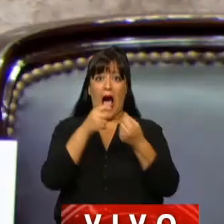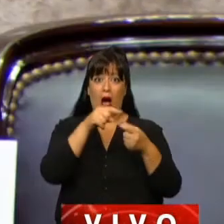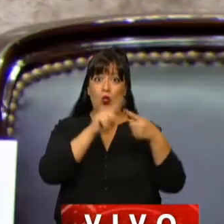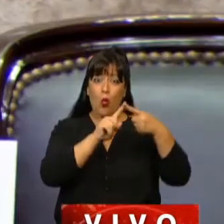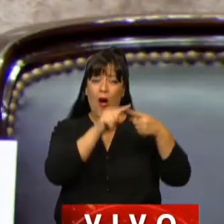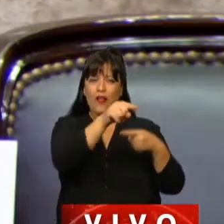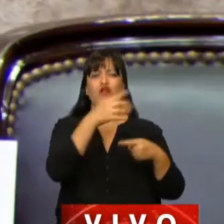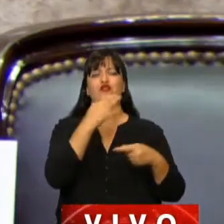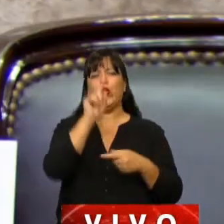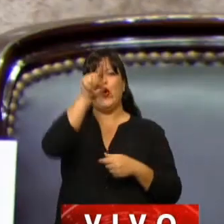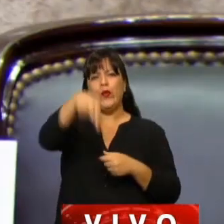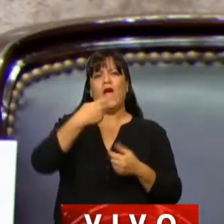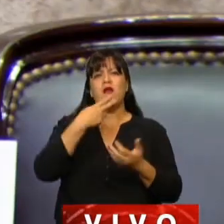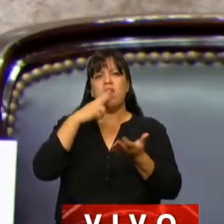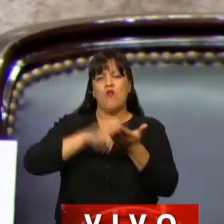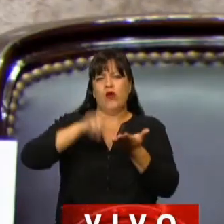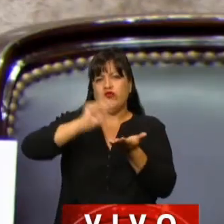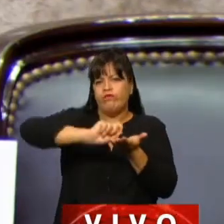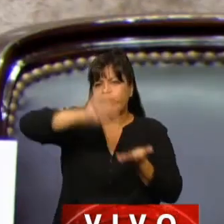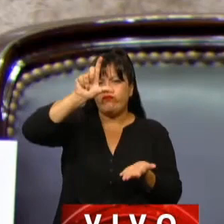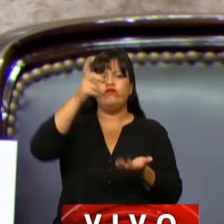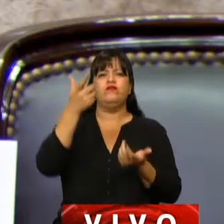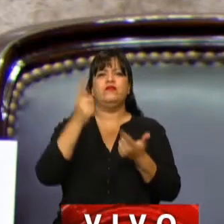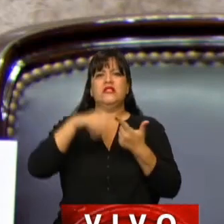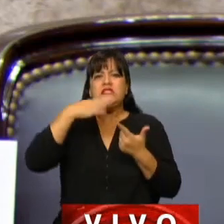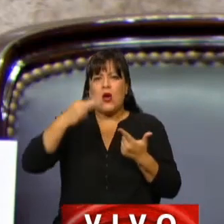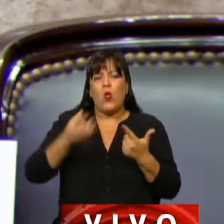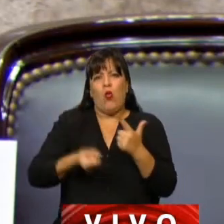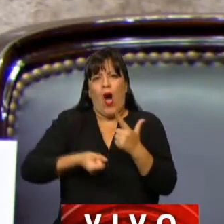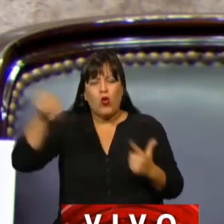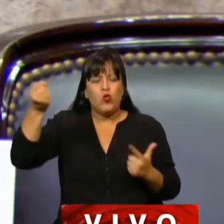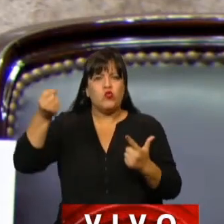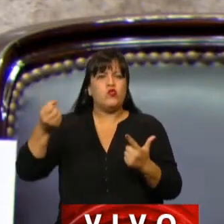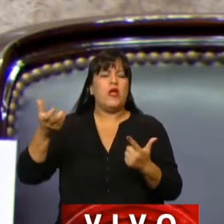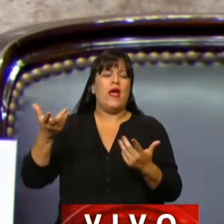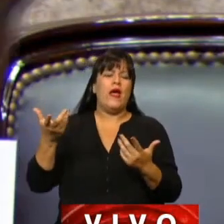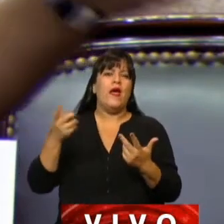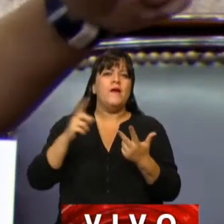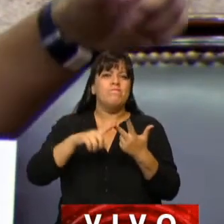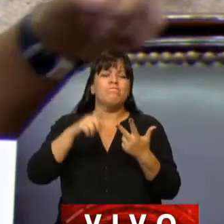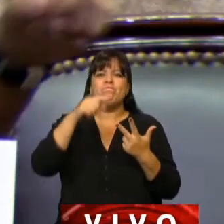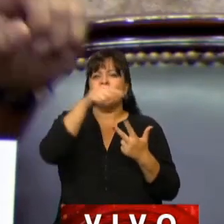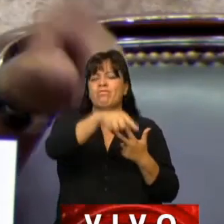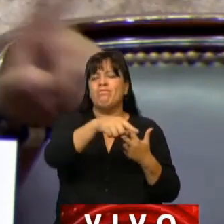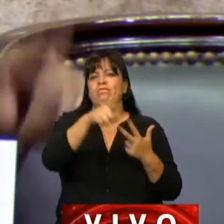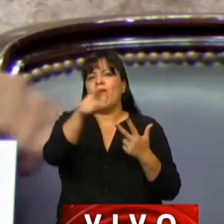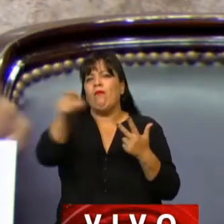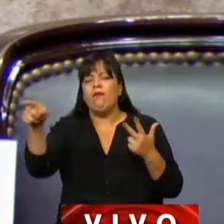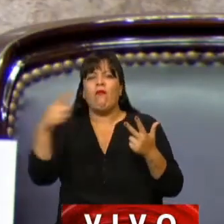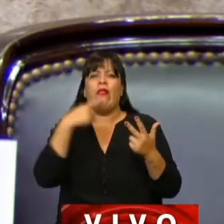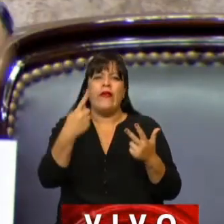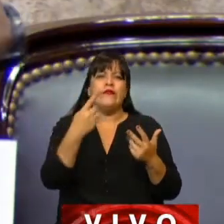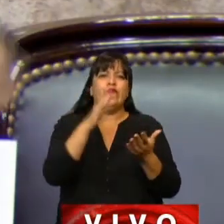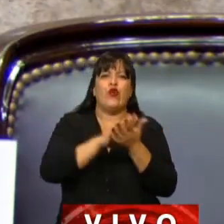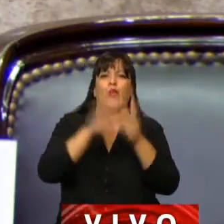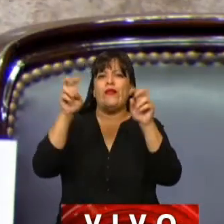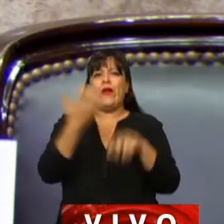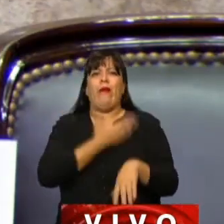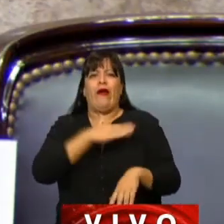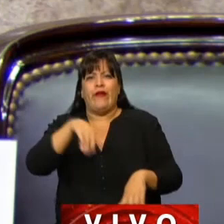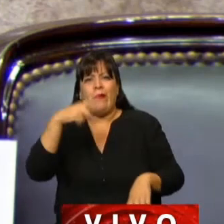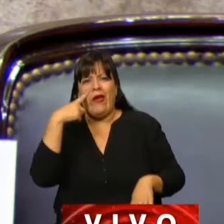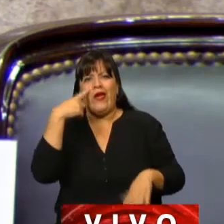traer tarifazos, va a traer más ajustes, por un lado, por el otro hablan de que el FMI no es nada